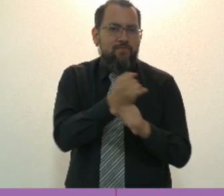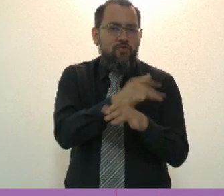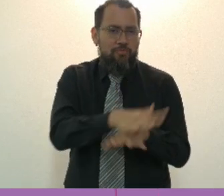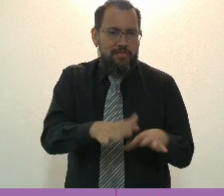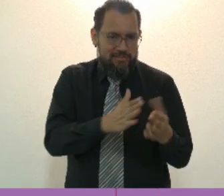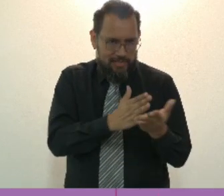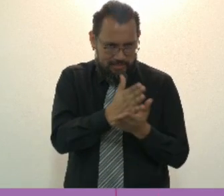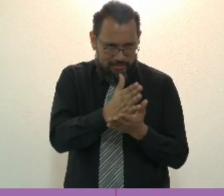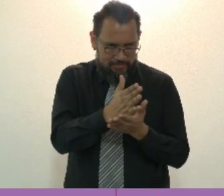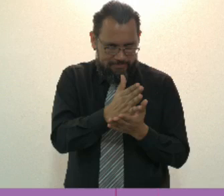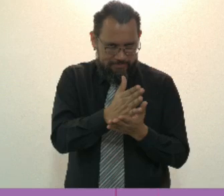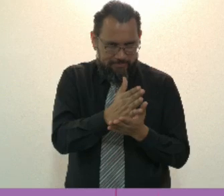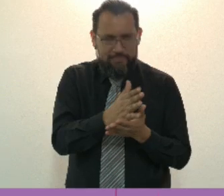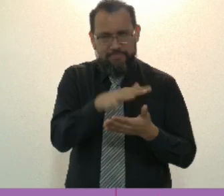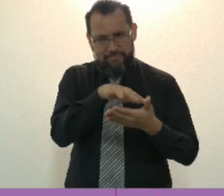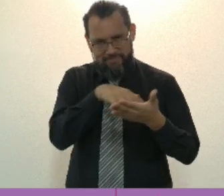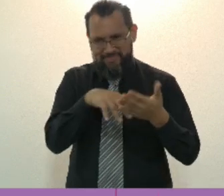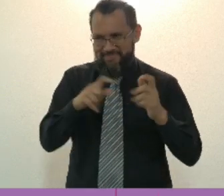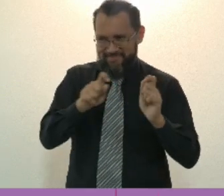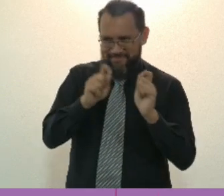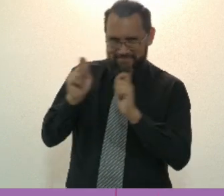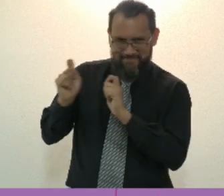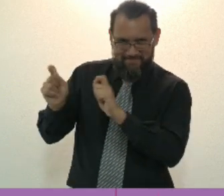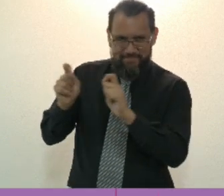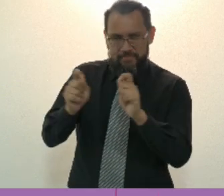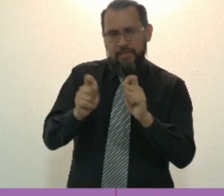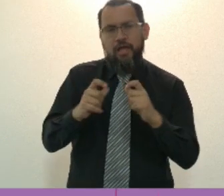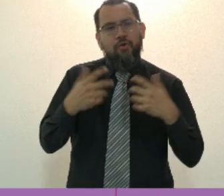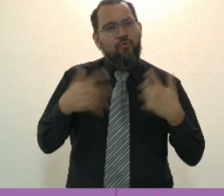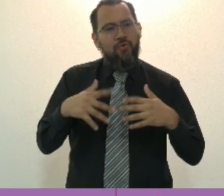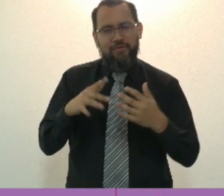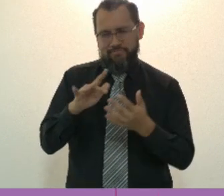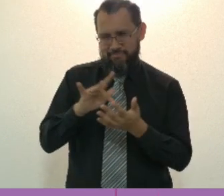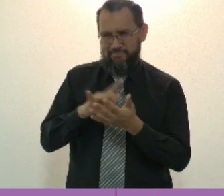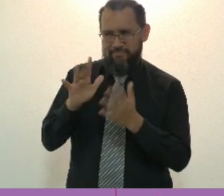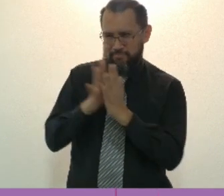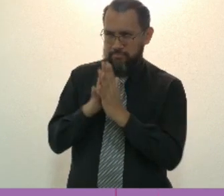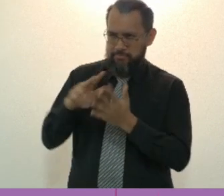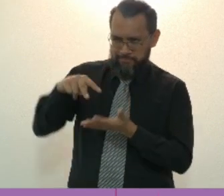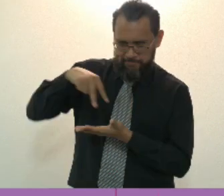cada uno de nuestros panelistas, a los que le agradeceré se pongan de pie.